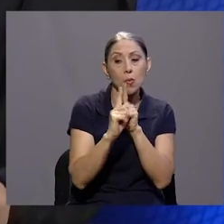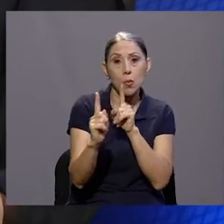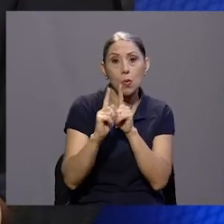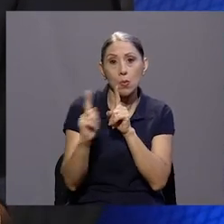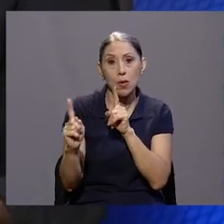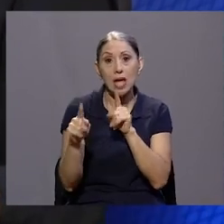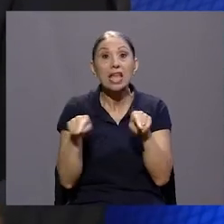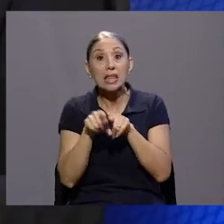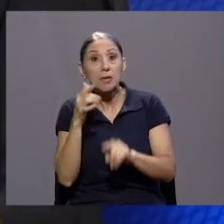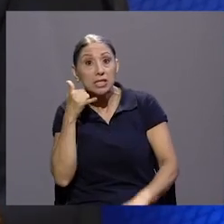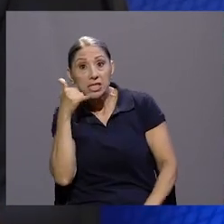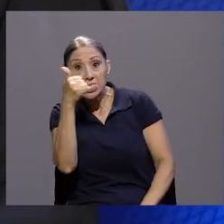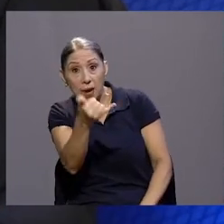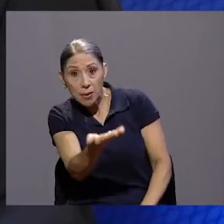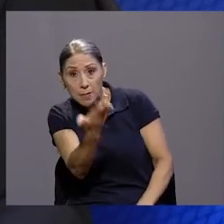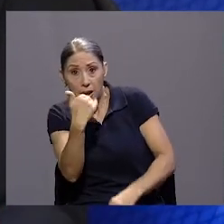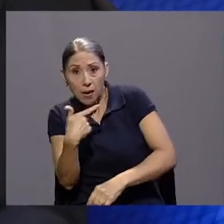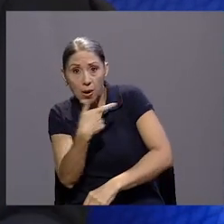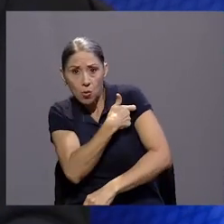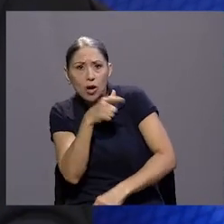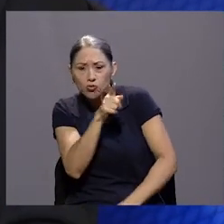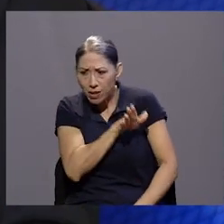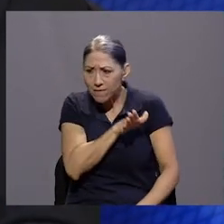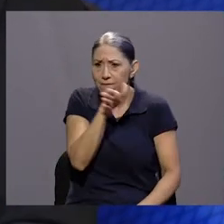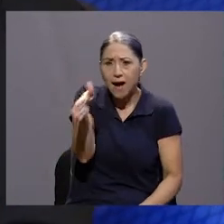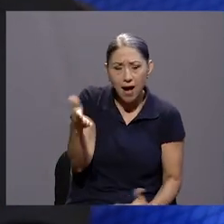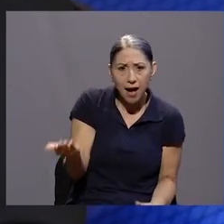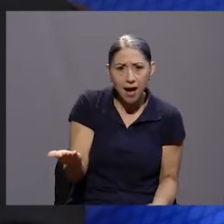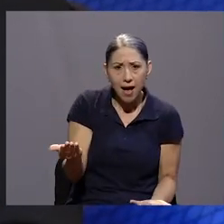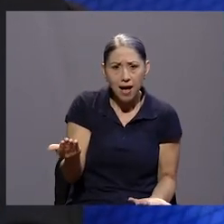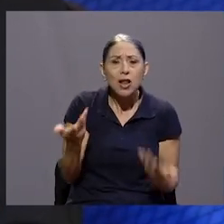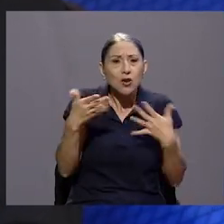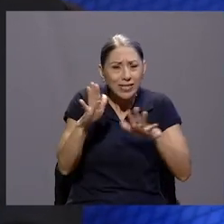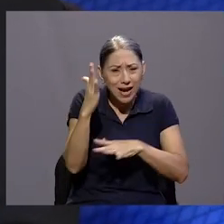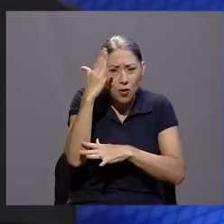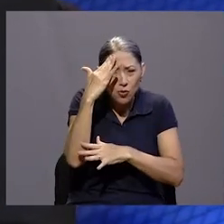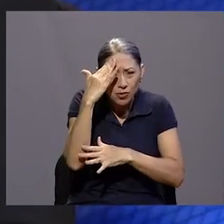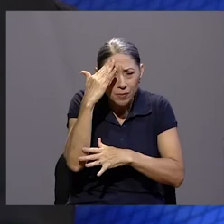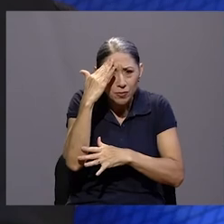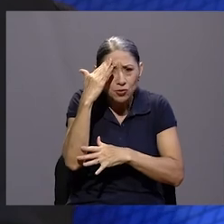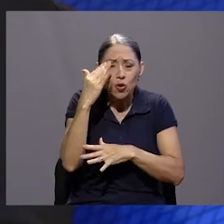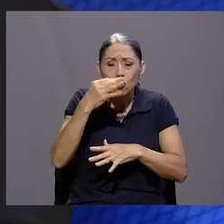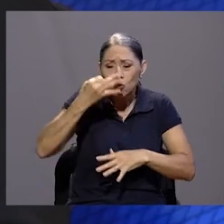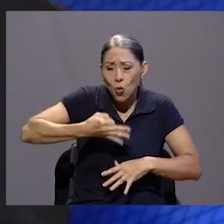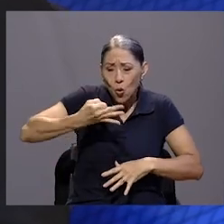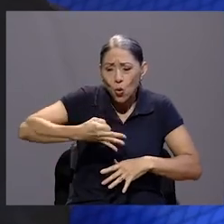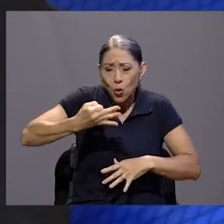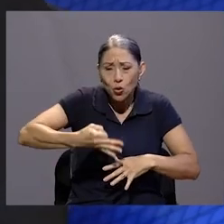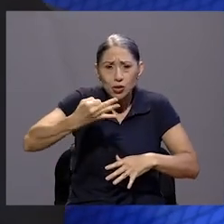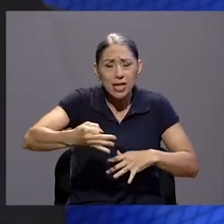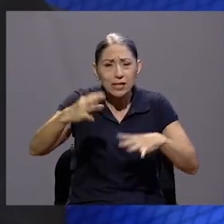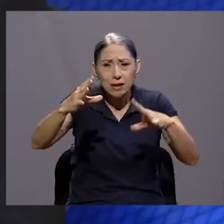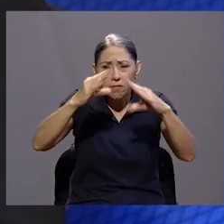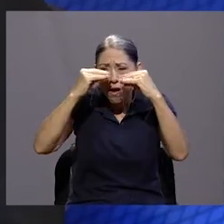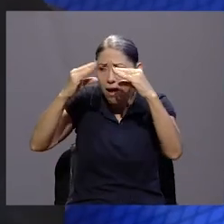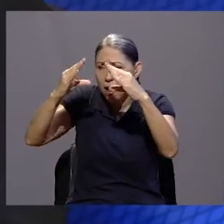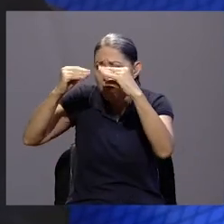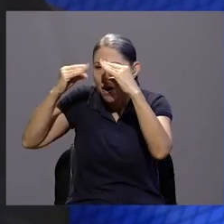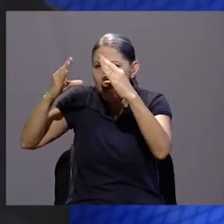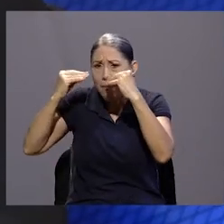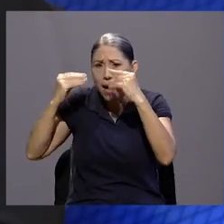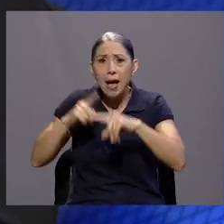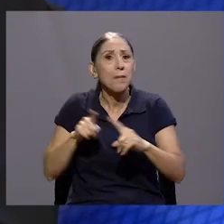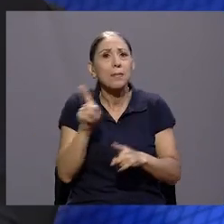conocemos a estar todos los dias informándose y estarse cargando de ansiedad estarse cargando de estrés estar cayendo en esta angustia